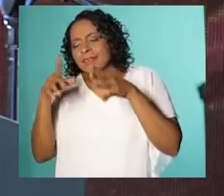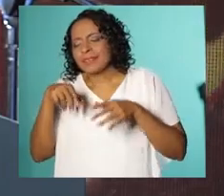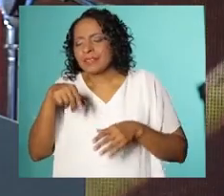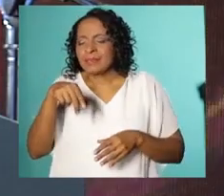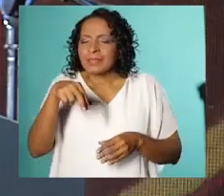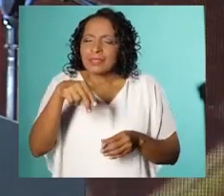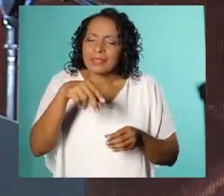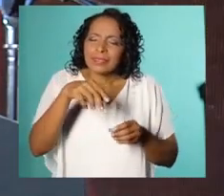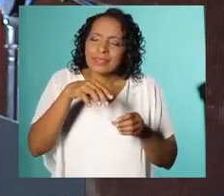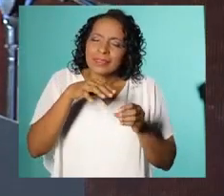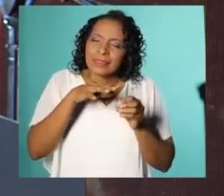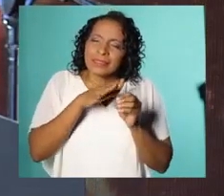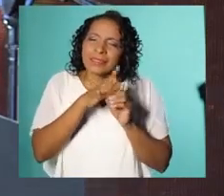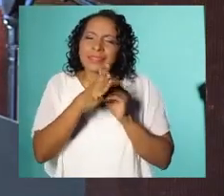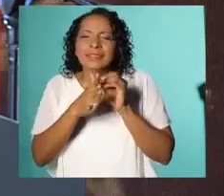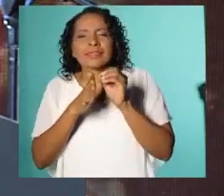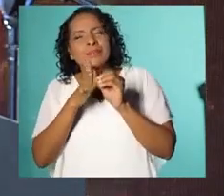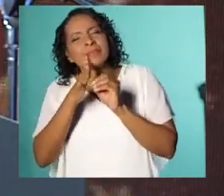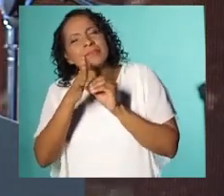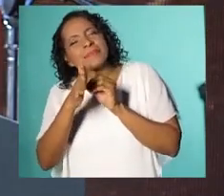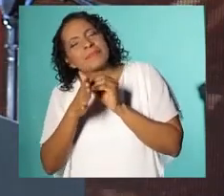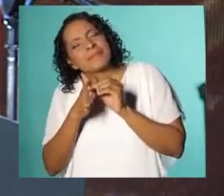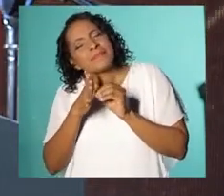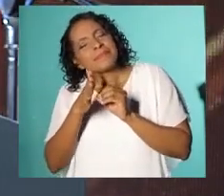Vamos despacio,